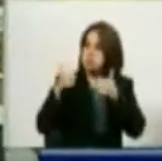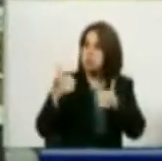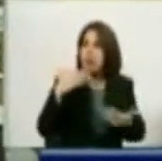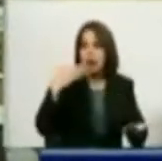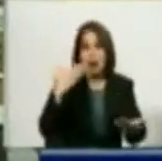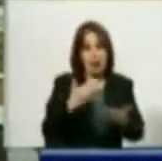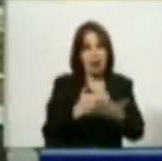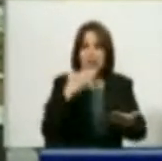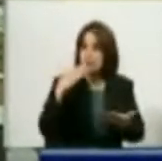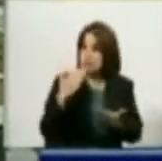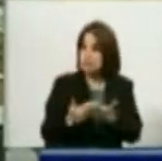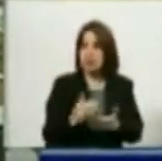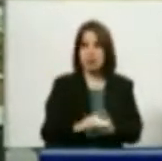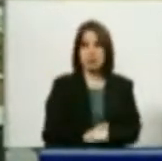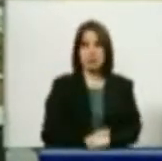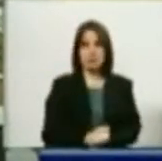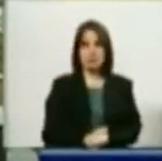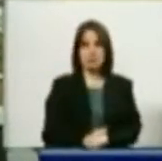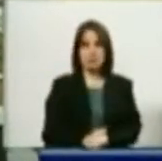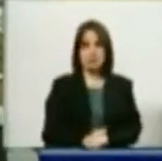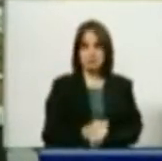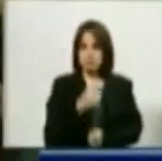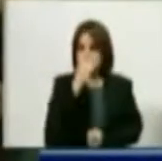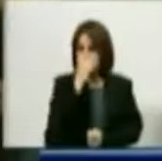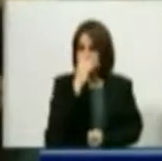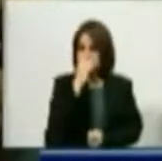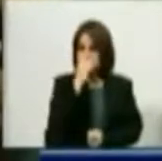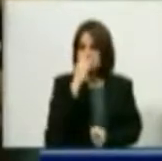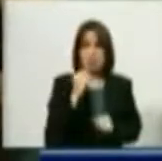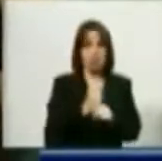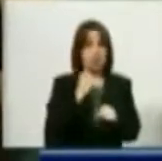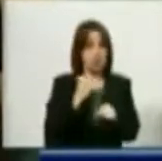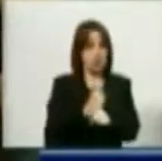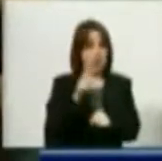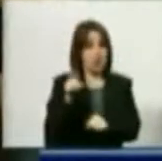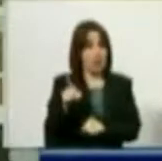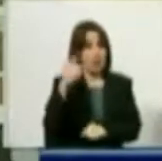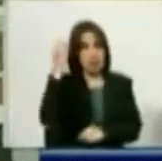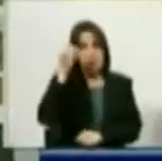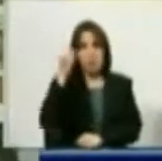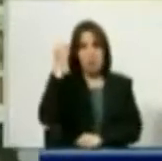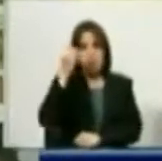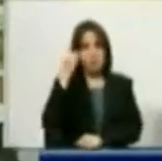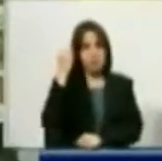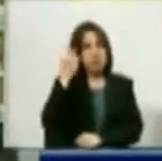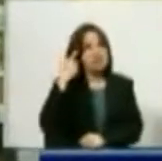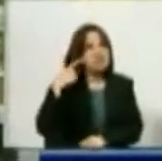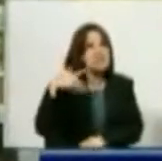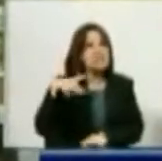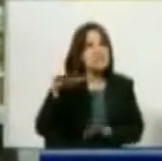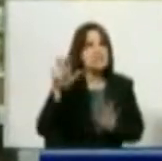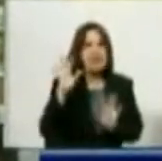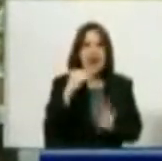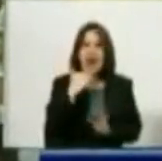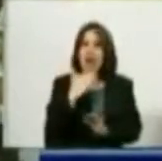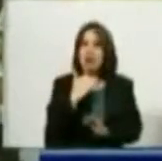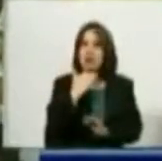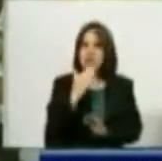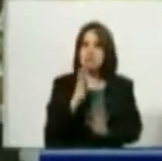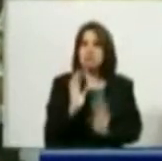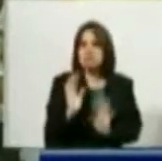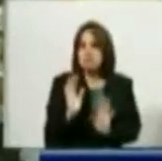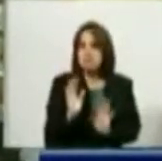Jesús Gracias vamos a trabajar en eso de eso creo yo que sé algo creo modestia aparte